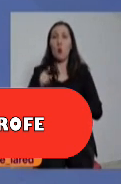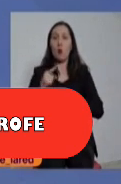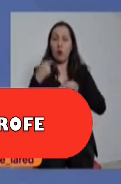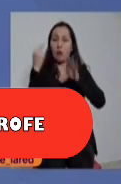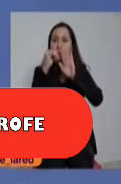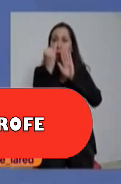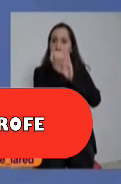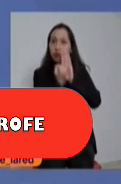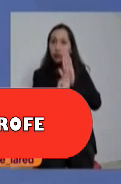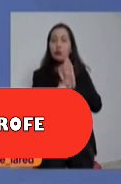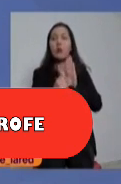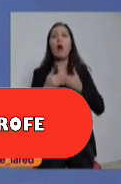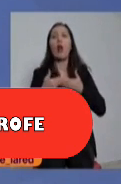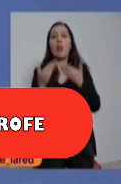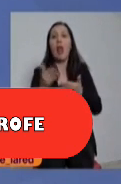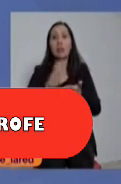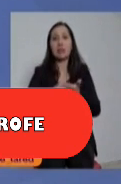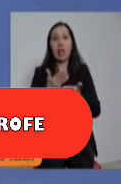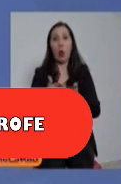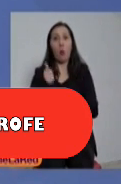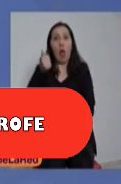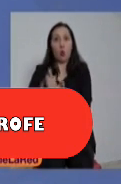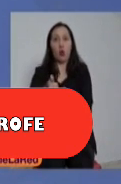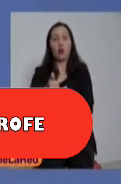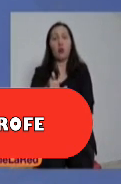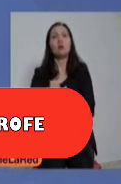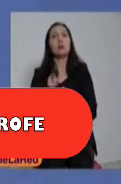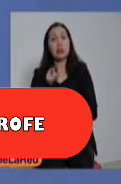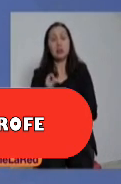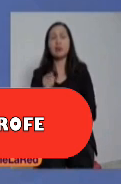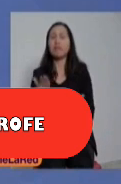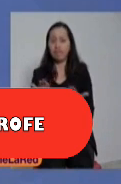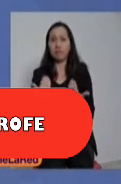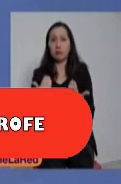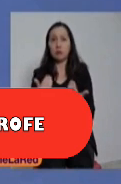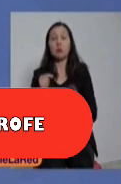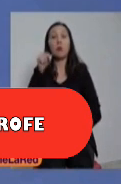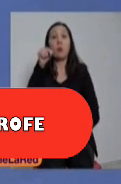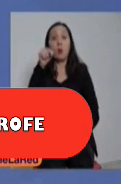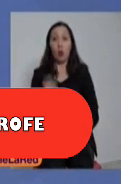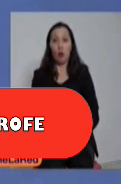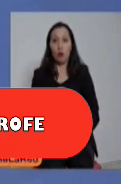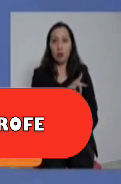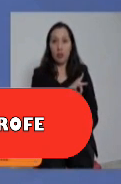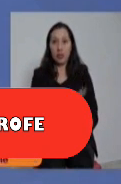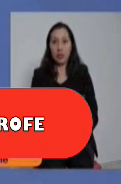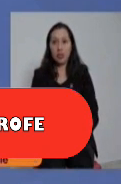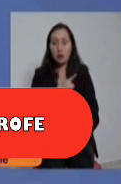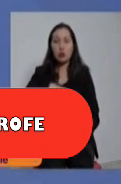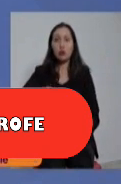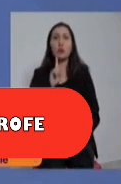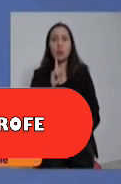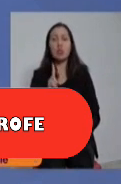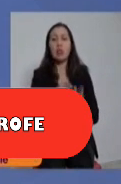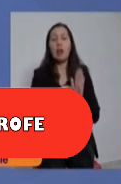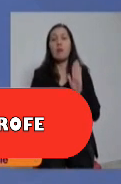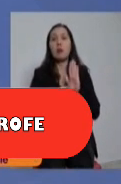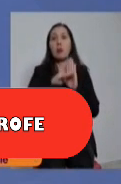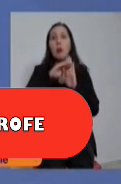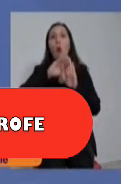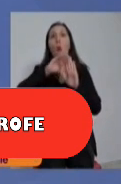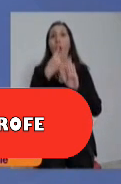que imparte la autoridad sanitaria. Son necesarias. Hoy en Chile nos encontramos en la etapa